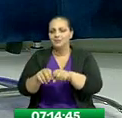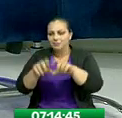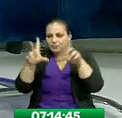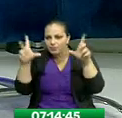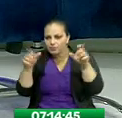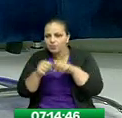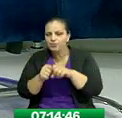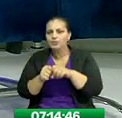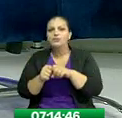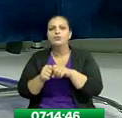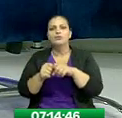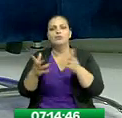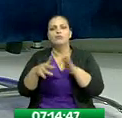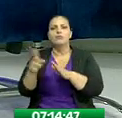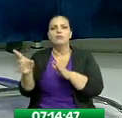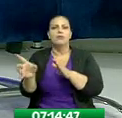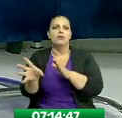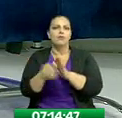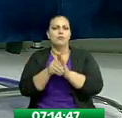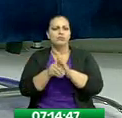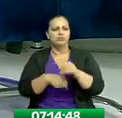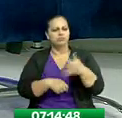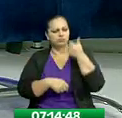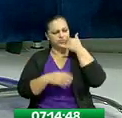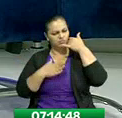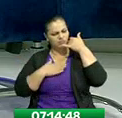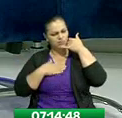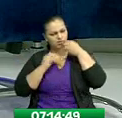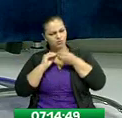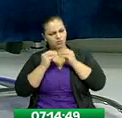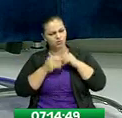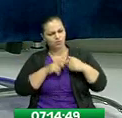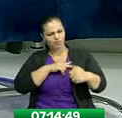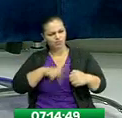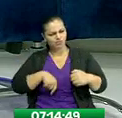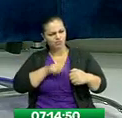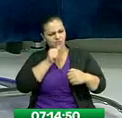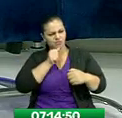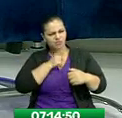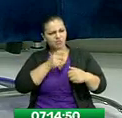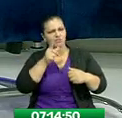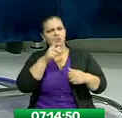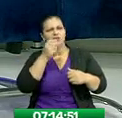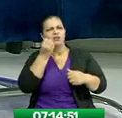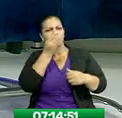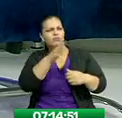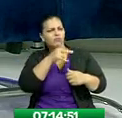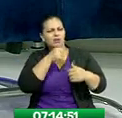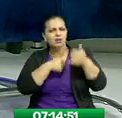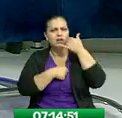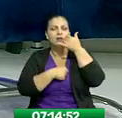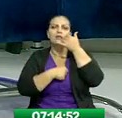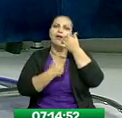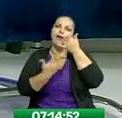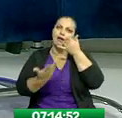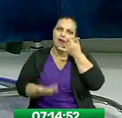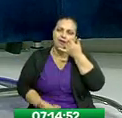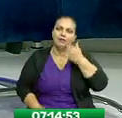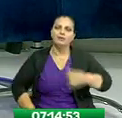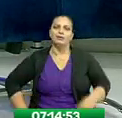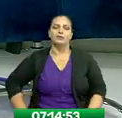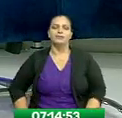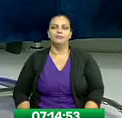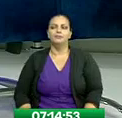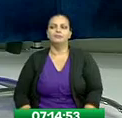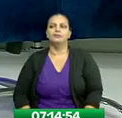en su momento esa denuncia, ¿cómo marchan las investigaciones? ¿Se han podido ya determinar responsabilidades? ¿Qué conoce usted al respecto?